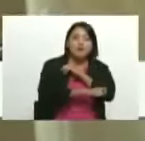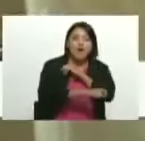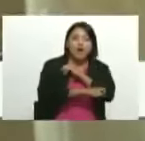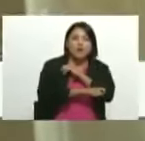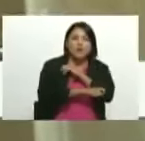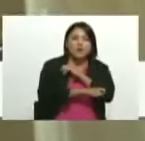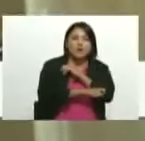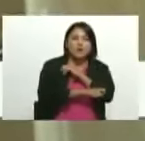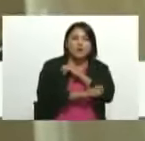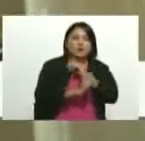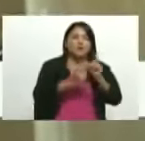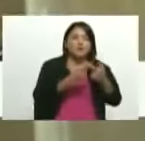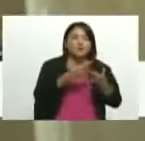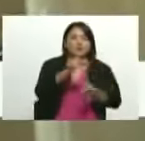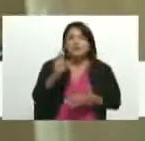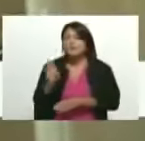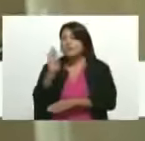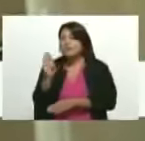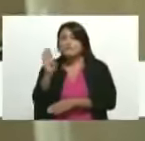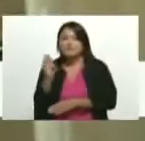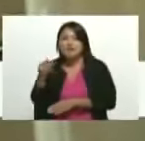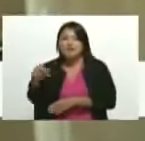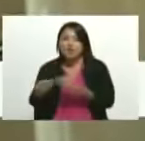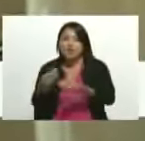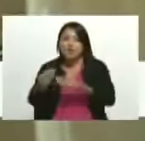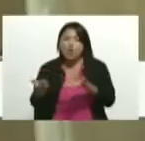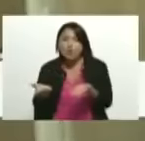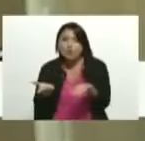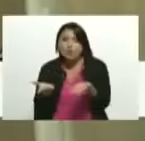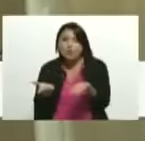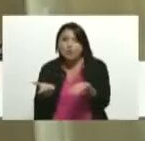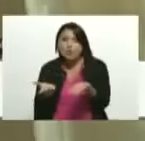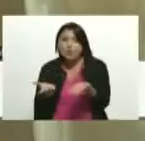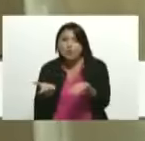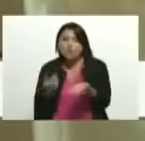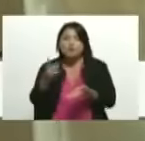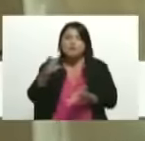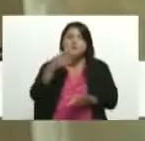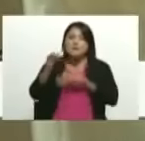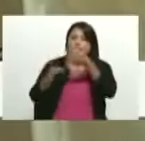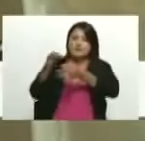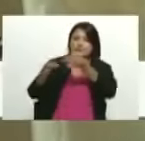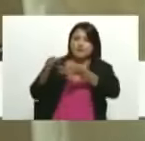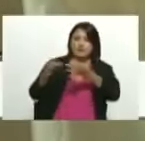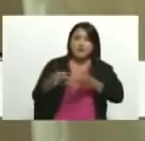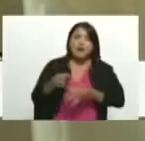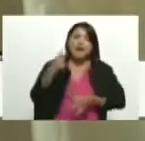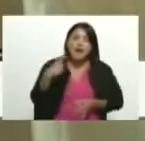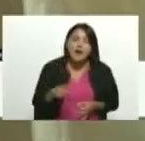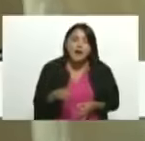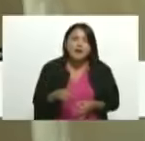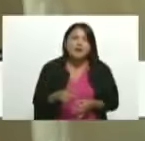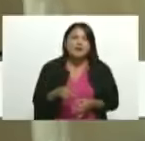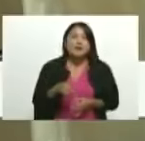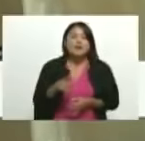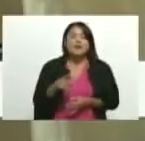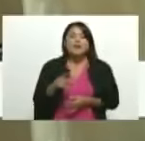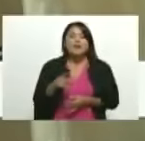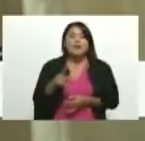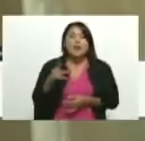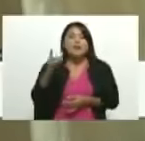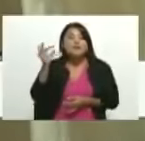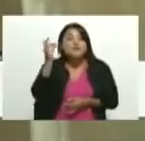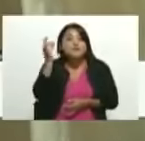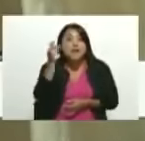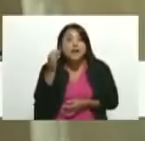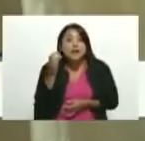se dirige esta mesa de Barbados? También quisiera saber si, bueno, usted ha mencionado que se han cometido delitos, si la fiscalía va a